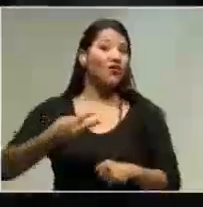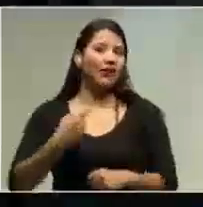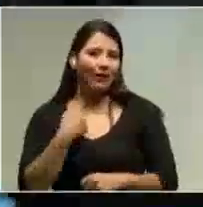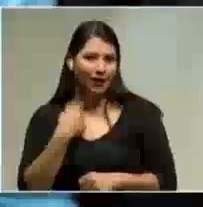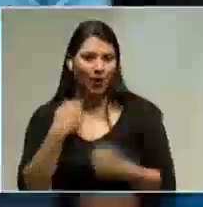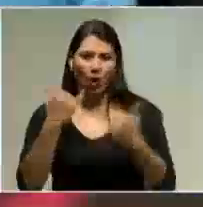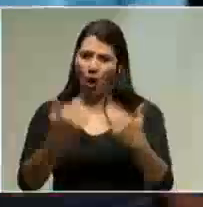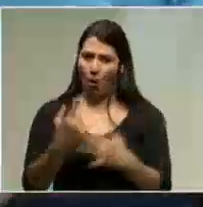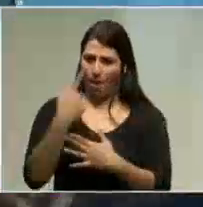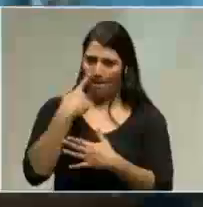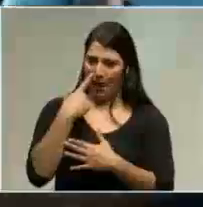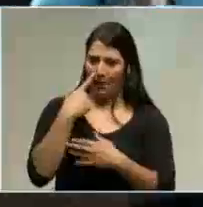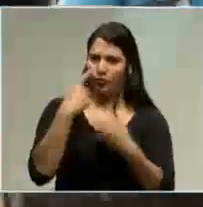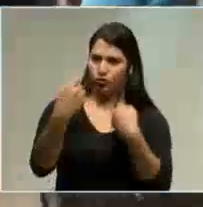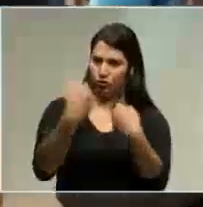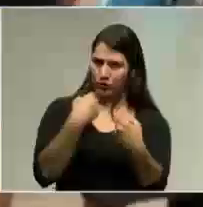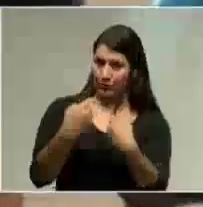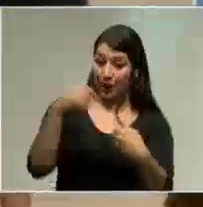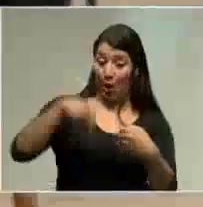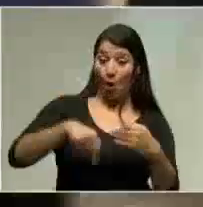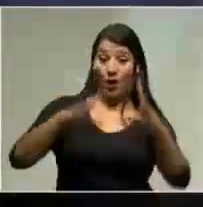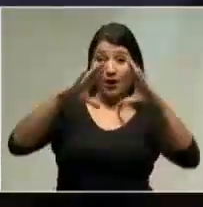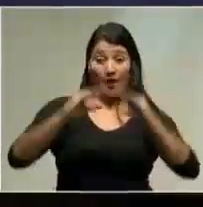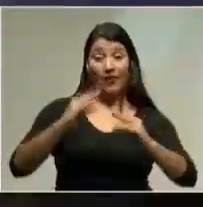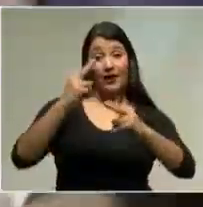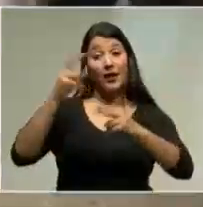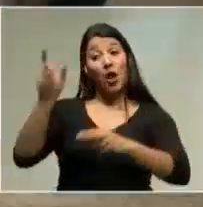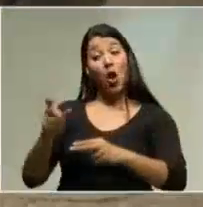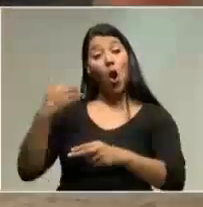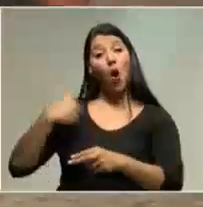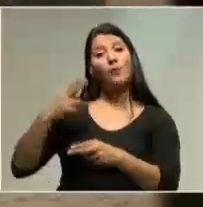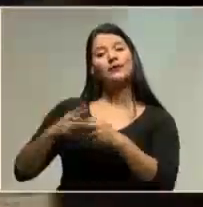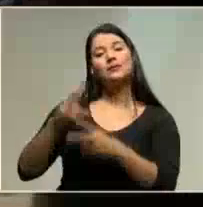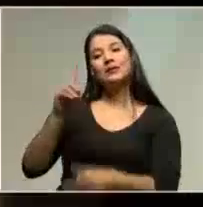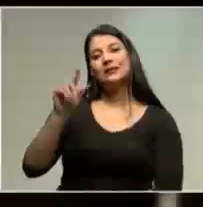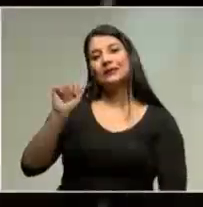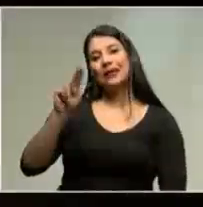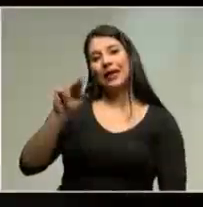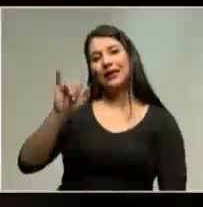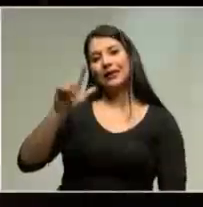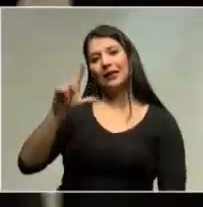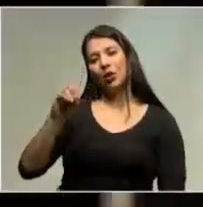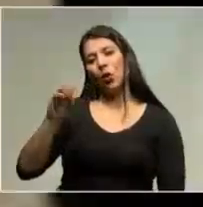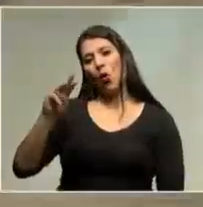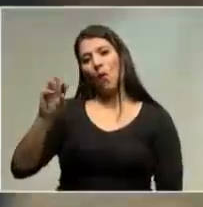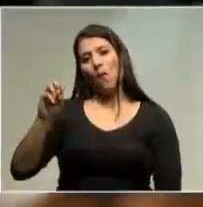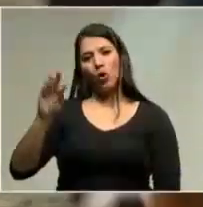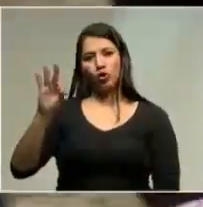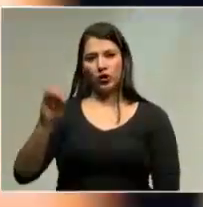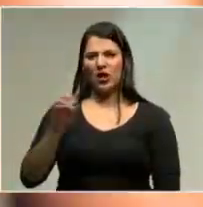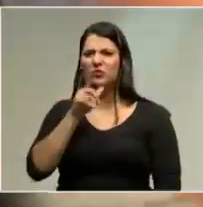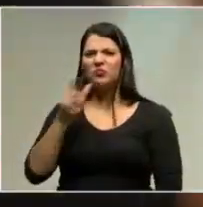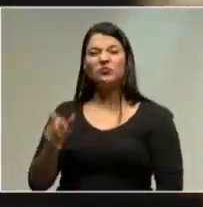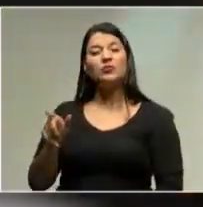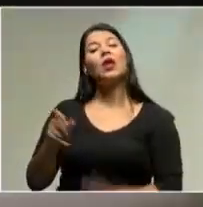las declaraciones que nos dio esta tarde Danilo Montero, representante de la Oficina del Consumidor.